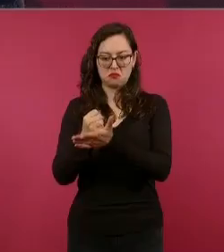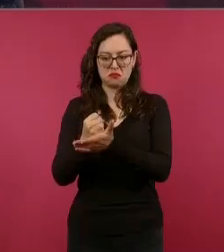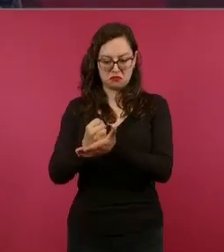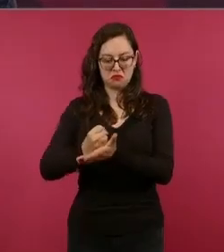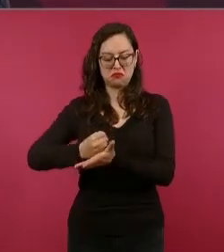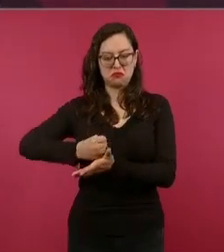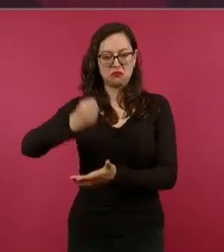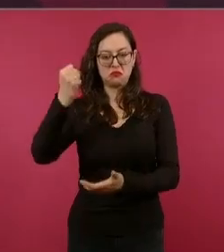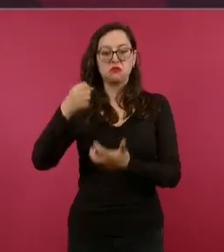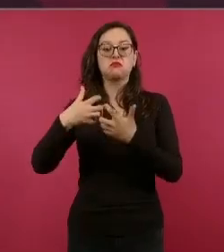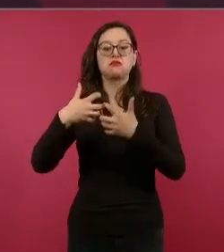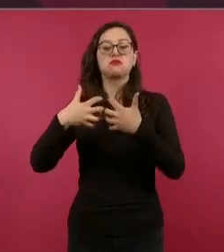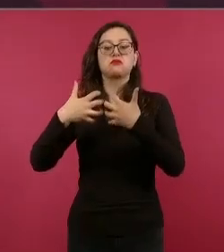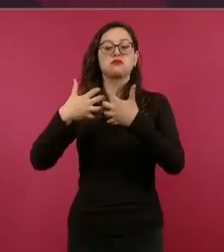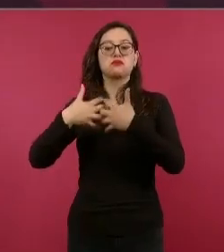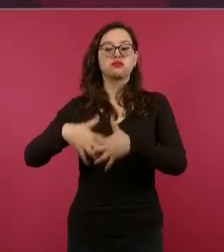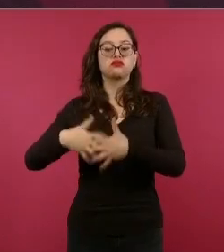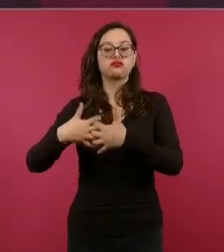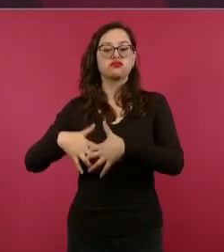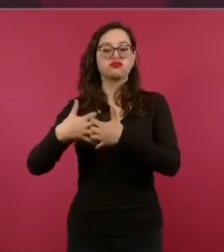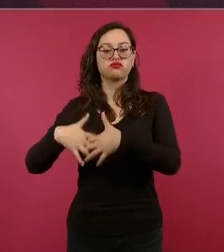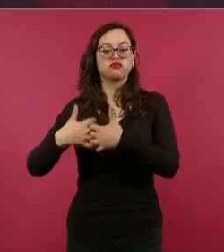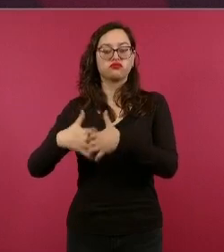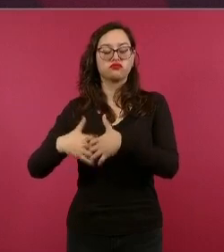para la